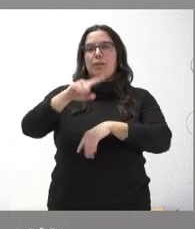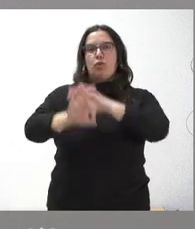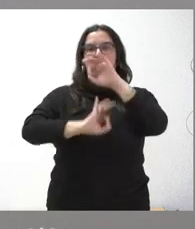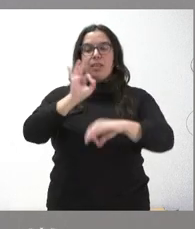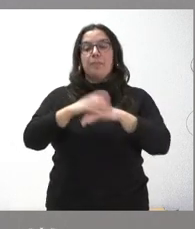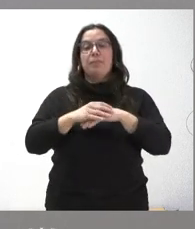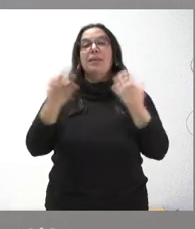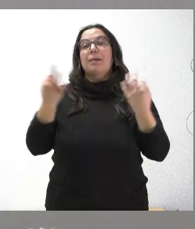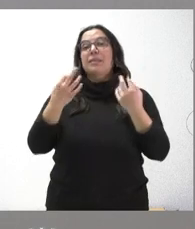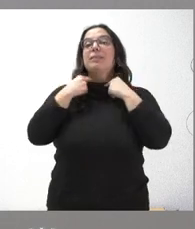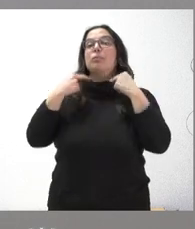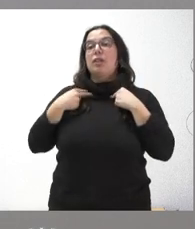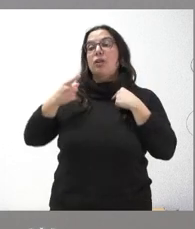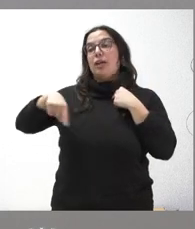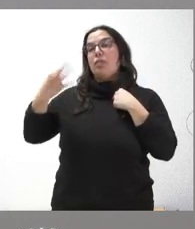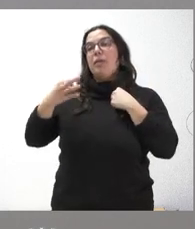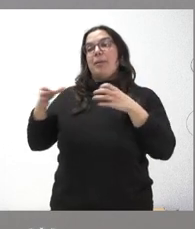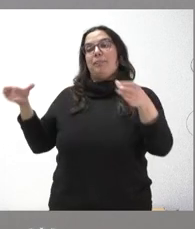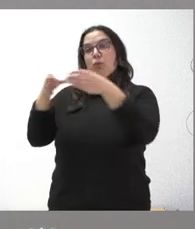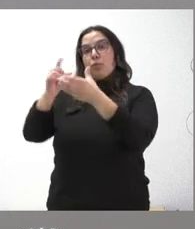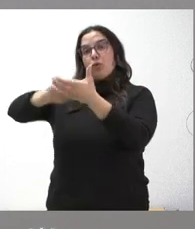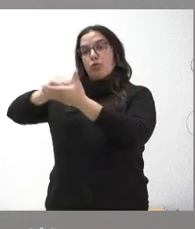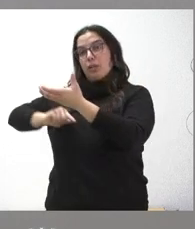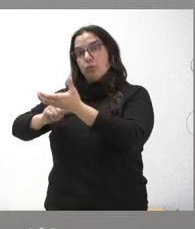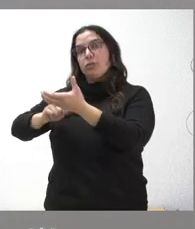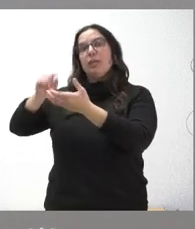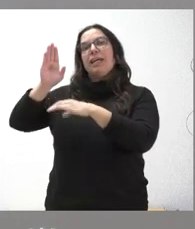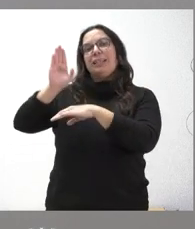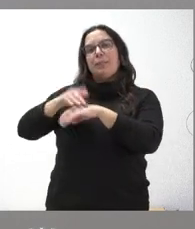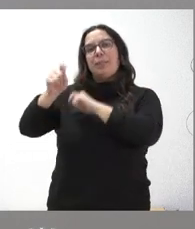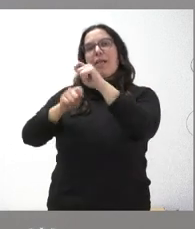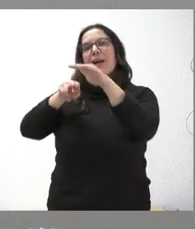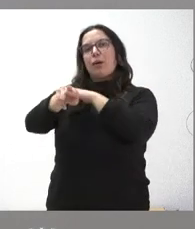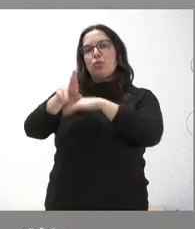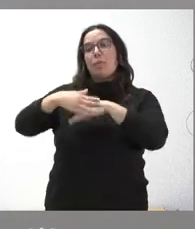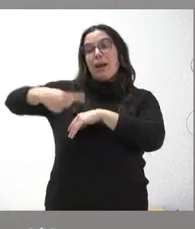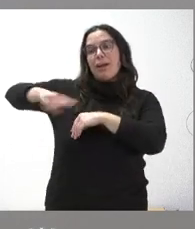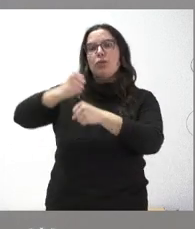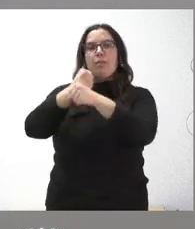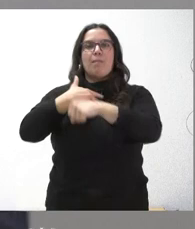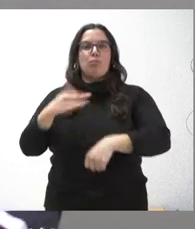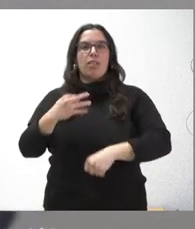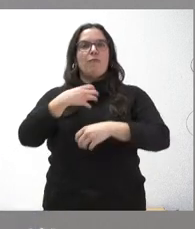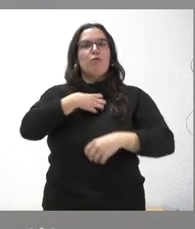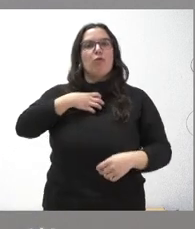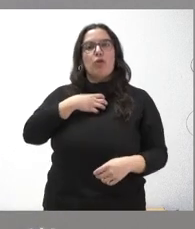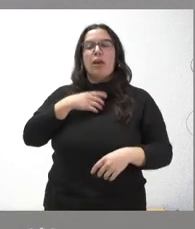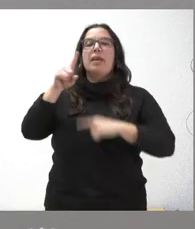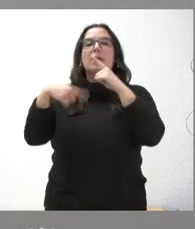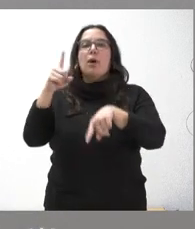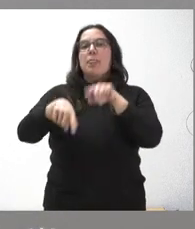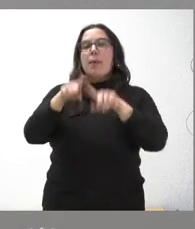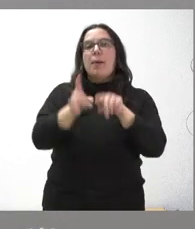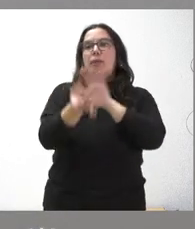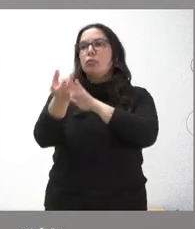provinciales dispongan de estas cuadrillas y dispongan también de los medios técnicos para desarrollar estas labores estas funciones y por tanto vayan definiendo Cuáles son los